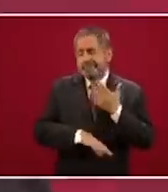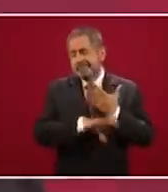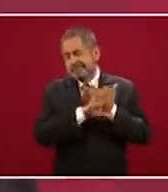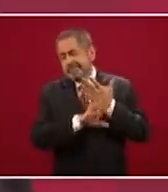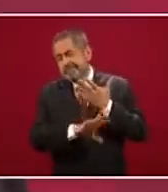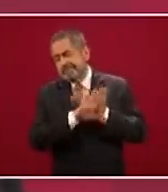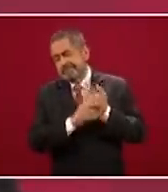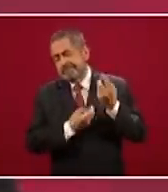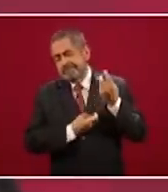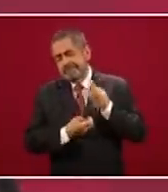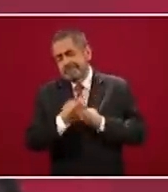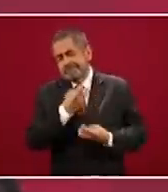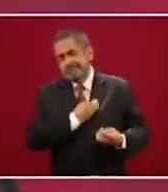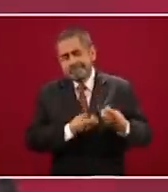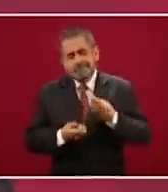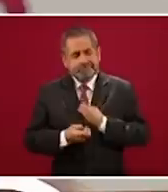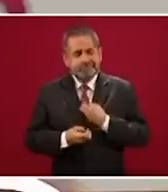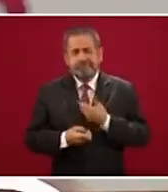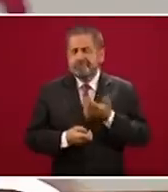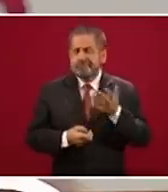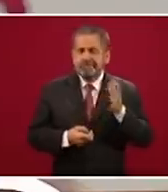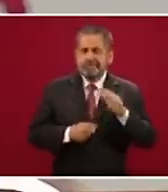recibiendo golpes.